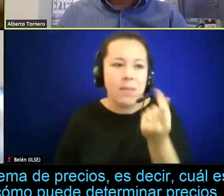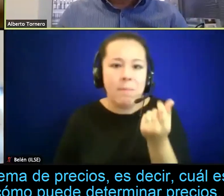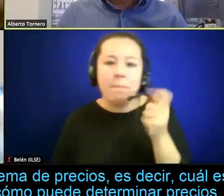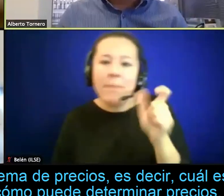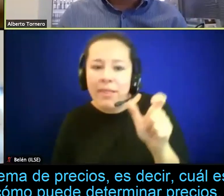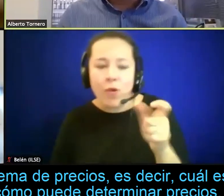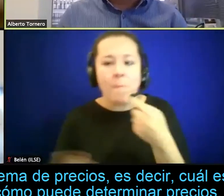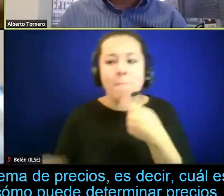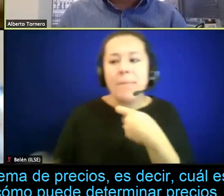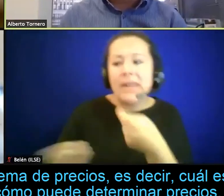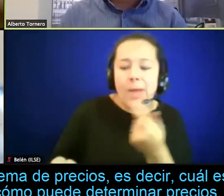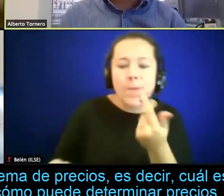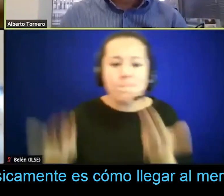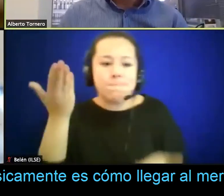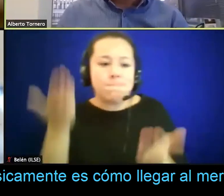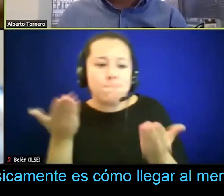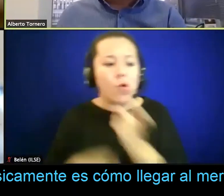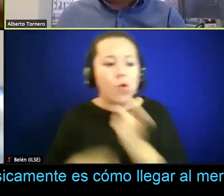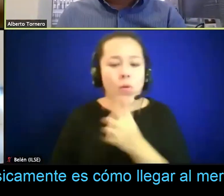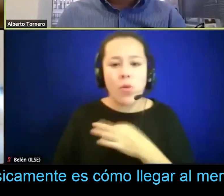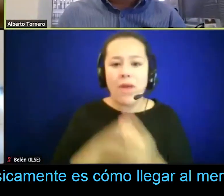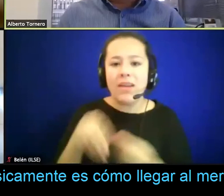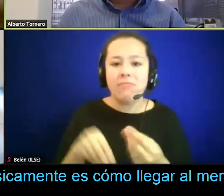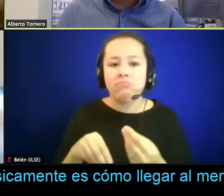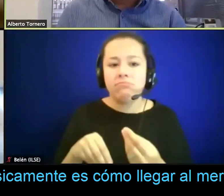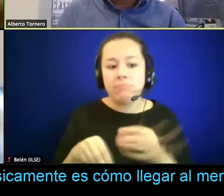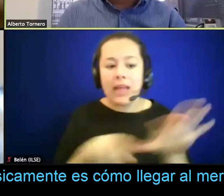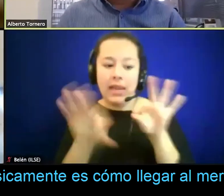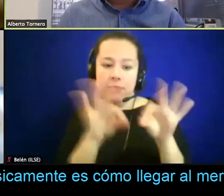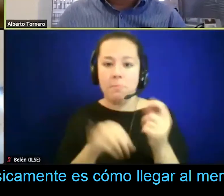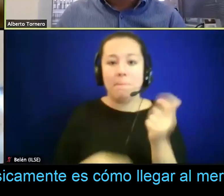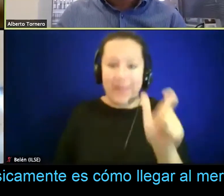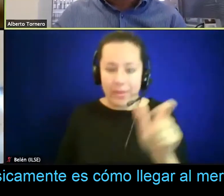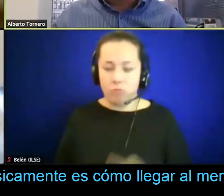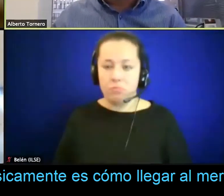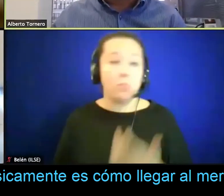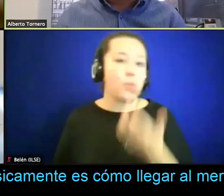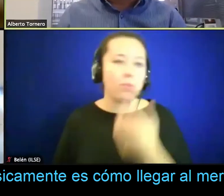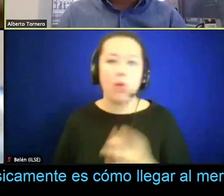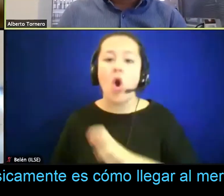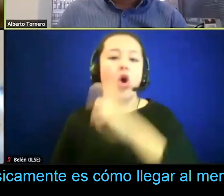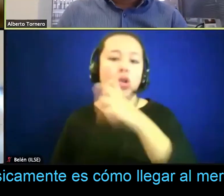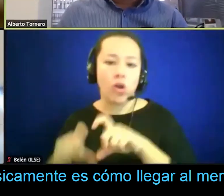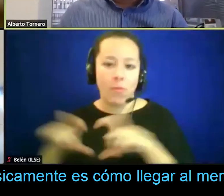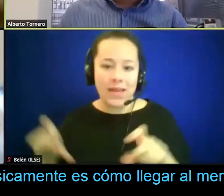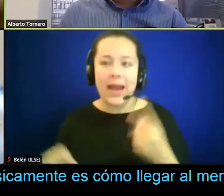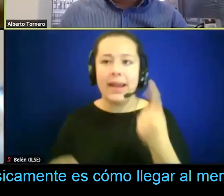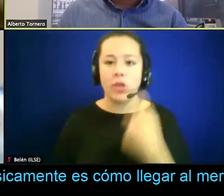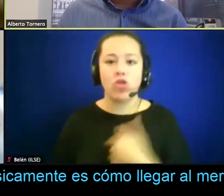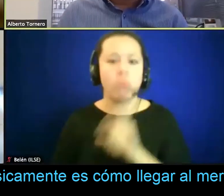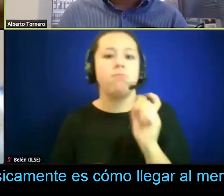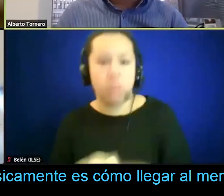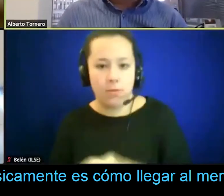mercado y cómo puede determinar precios. Otra compañía lo que necesita básicamente es cómo llegar al mercado.